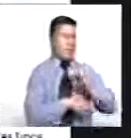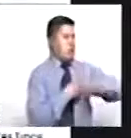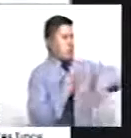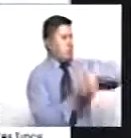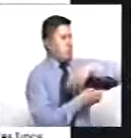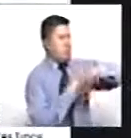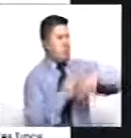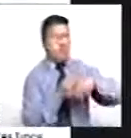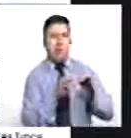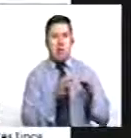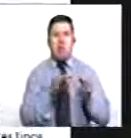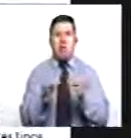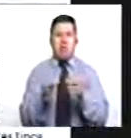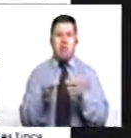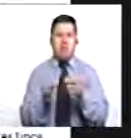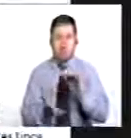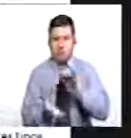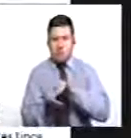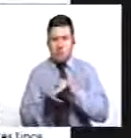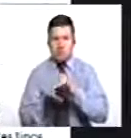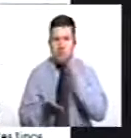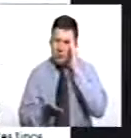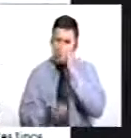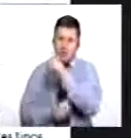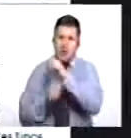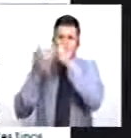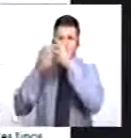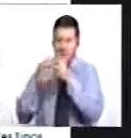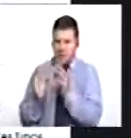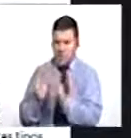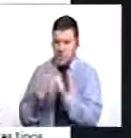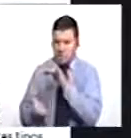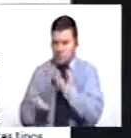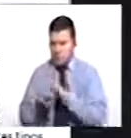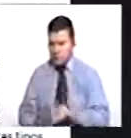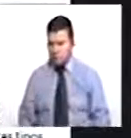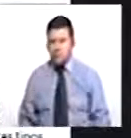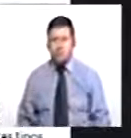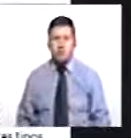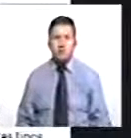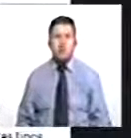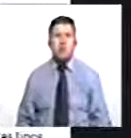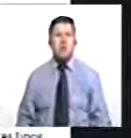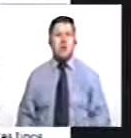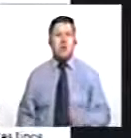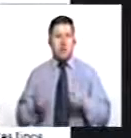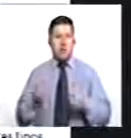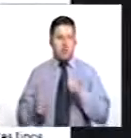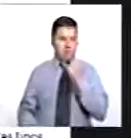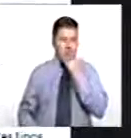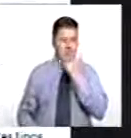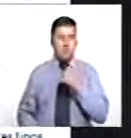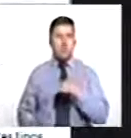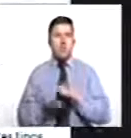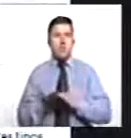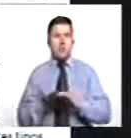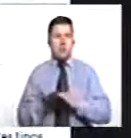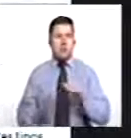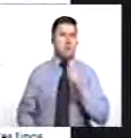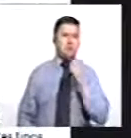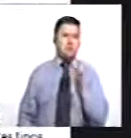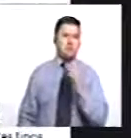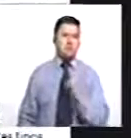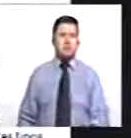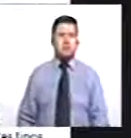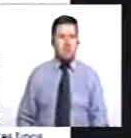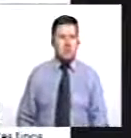y prolongado al déficit de la caja de la compañía. ¿Cómo cuáles? Mire, las soluciones, y alguien habló del Plan